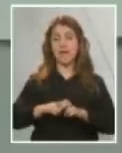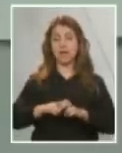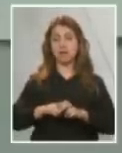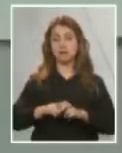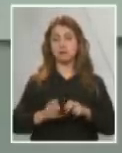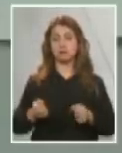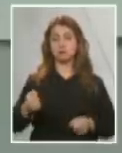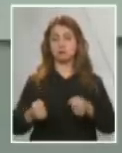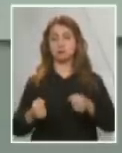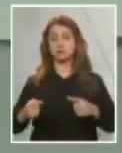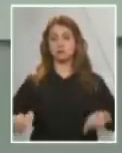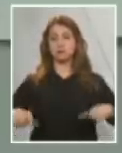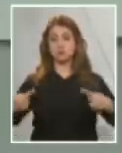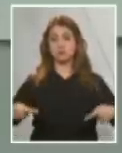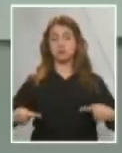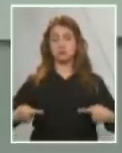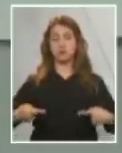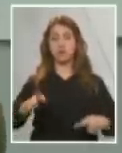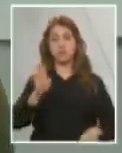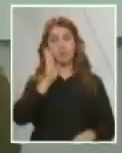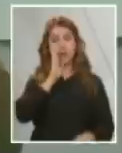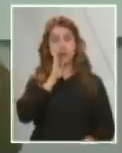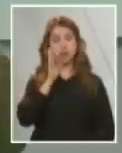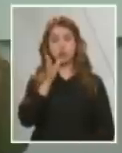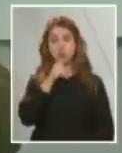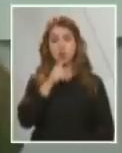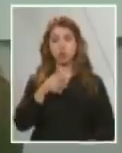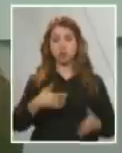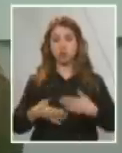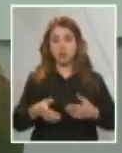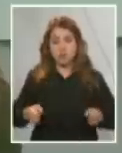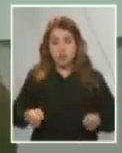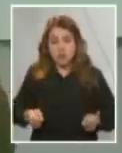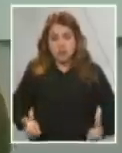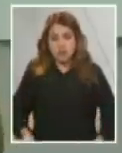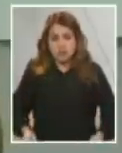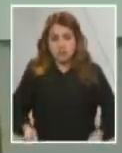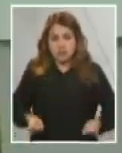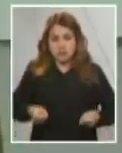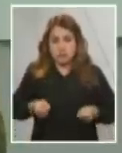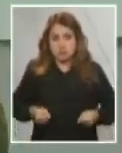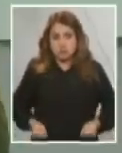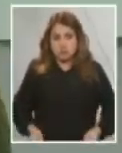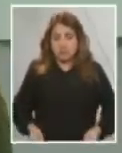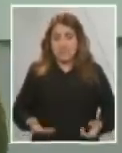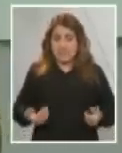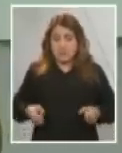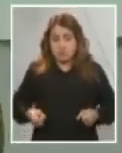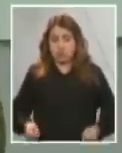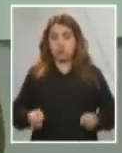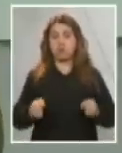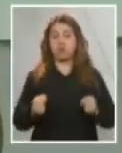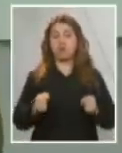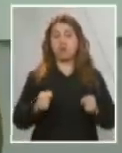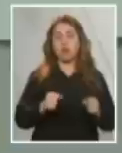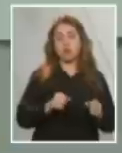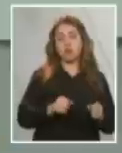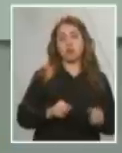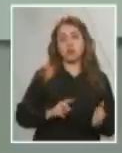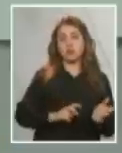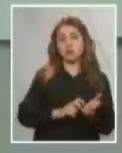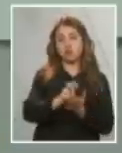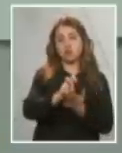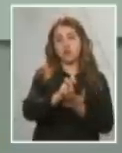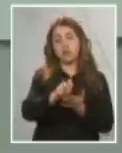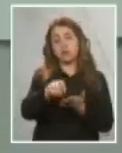un baño que no tenga algo con que sujetarse, entonces en trasladarse, en subirse y